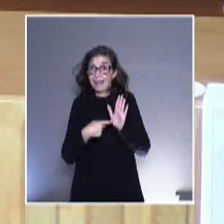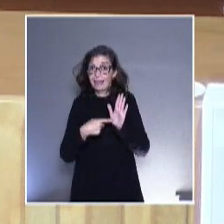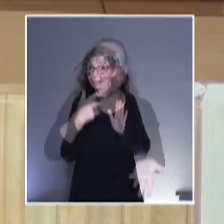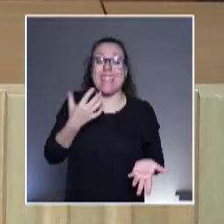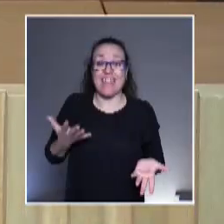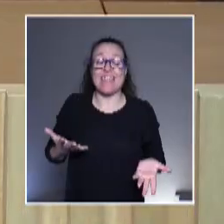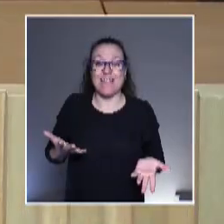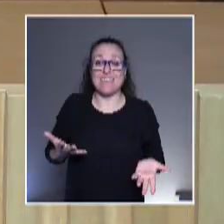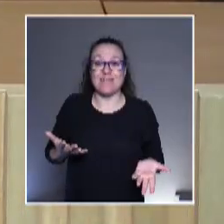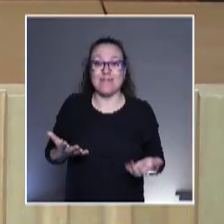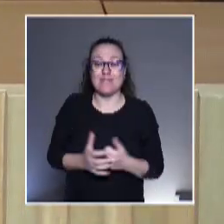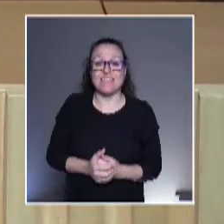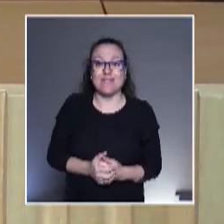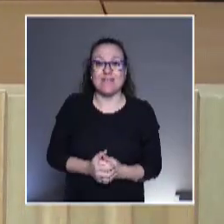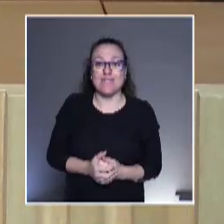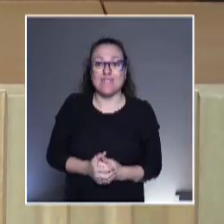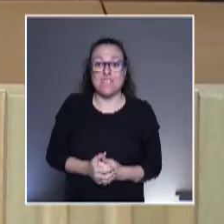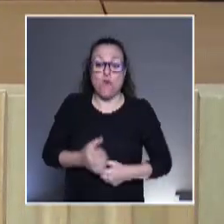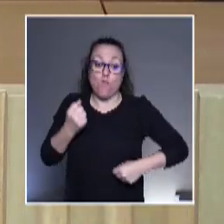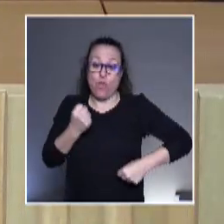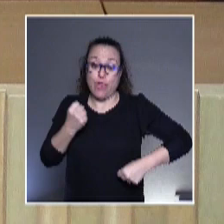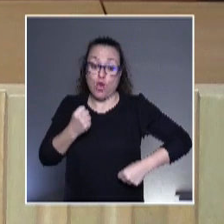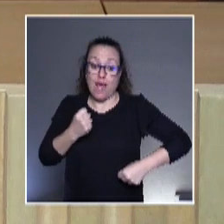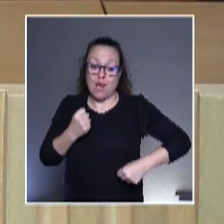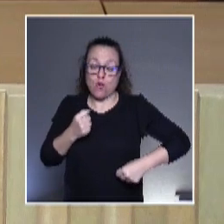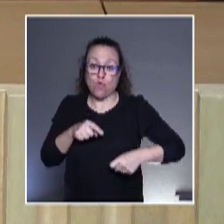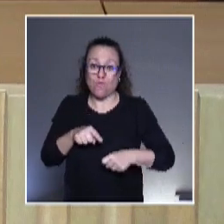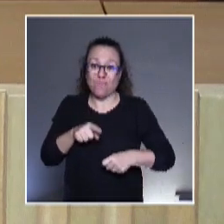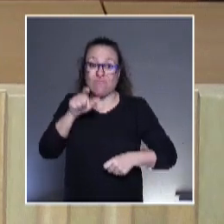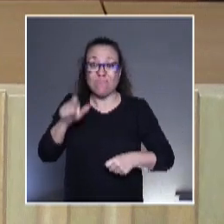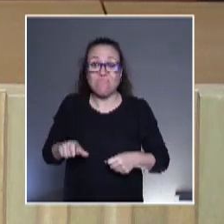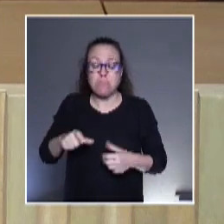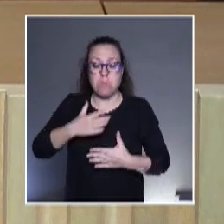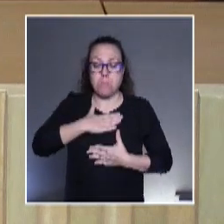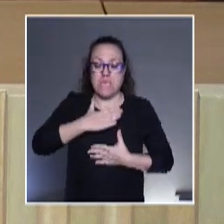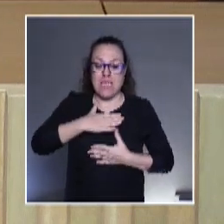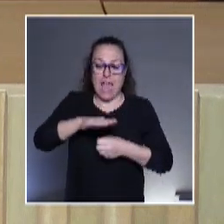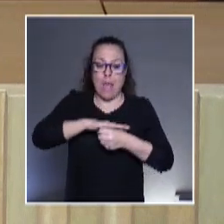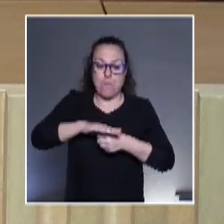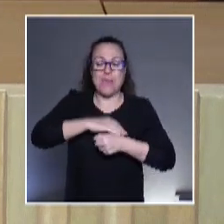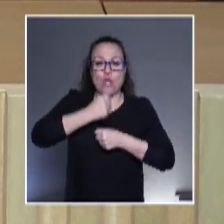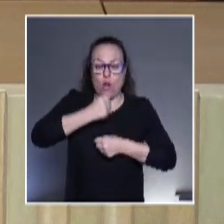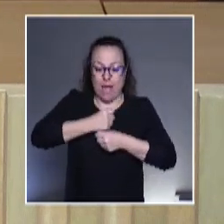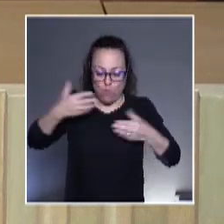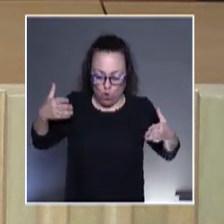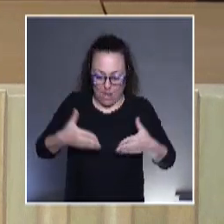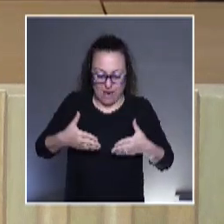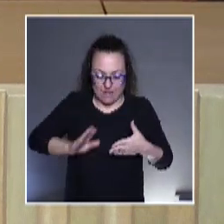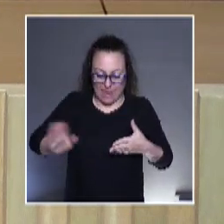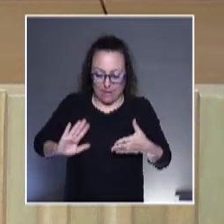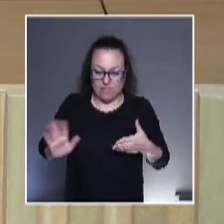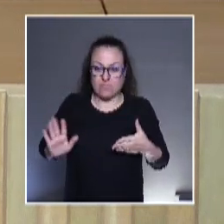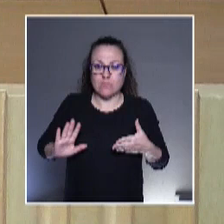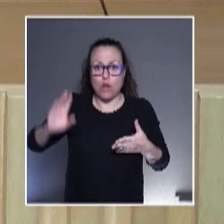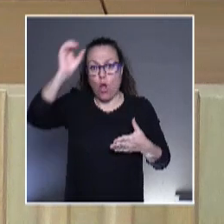entiendes Es que la relación del funcionario es con su ámbito de trabajo Es decir lo que le importa es